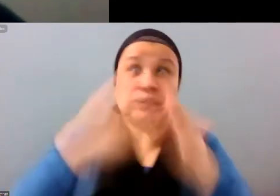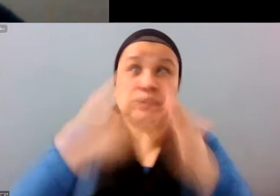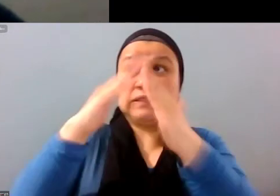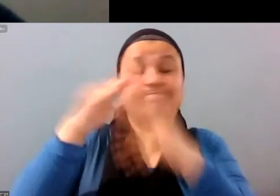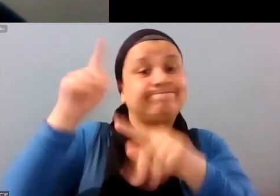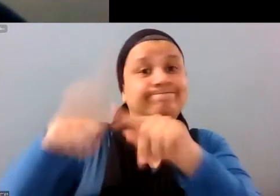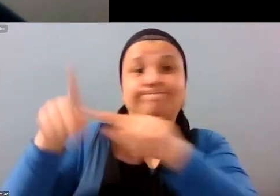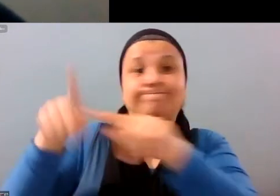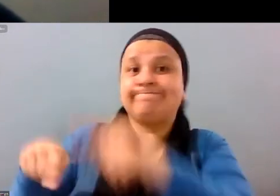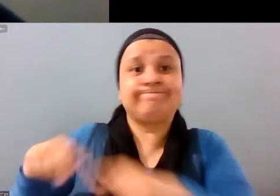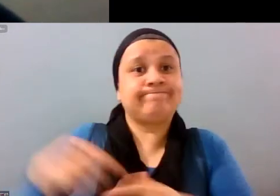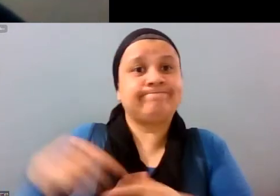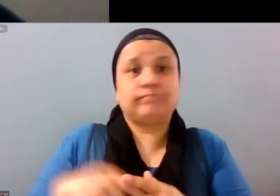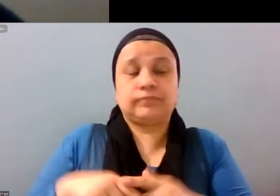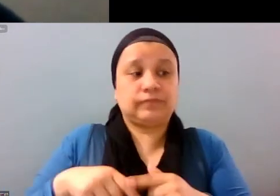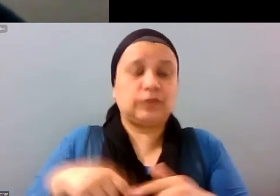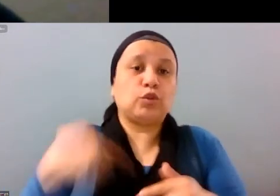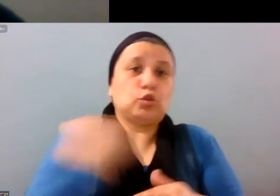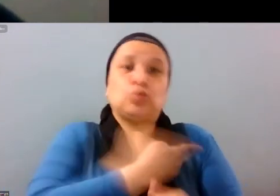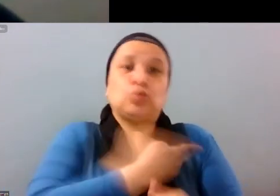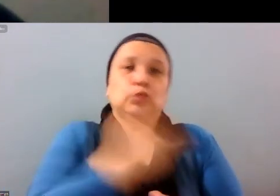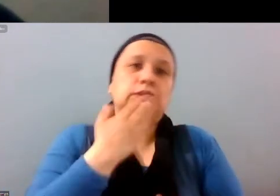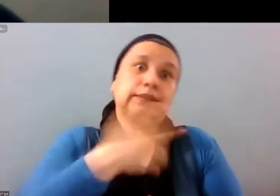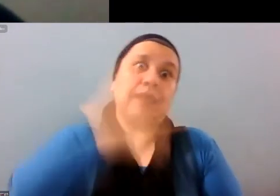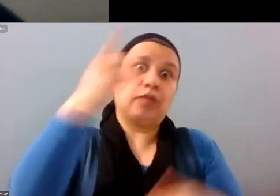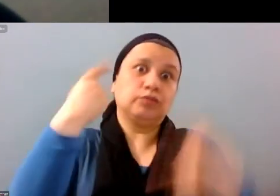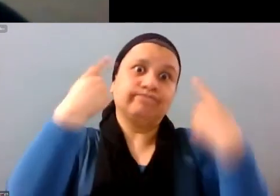implementos que gracias a Dios nosotros sí pudimos cubrir